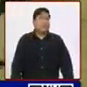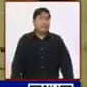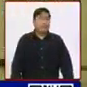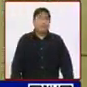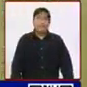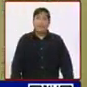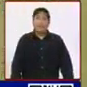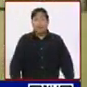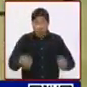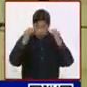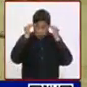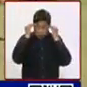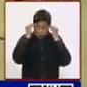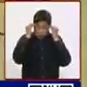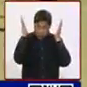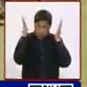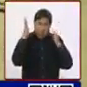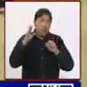Ojalá